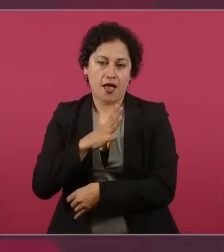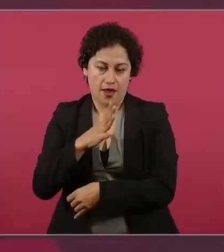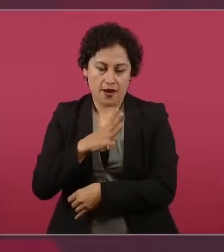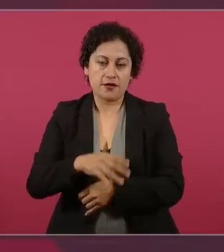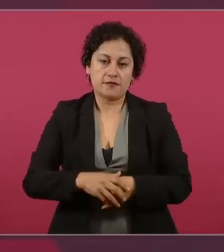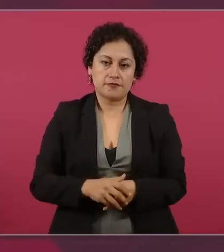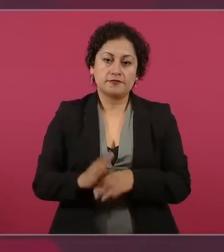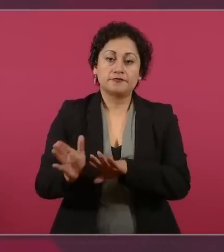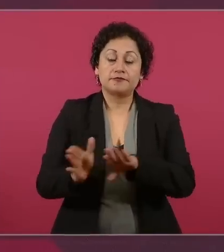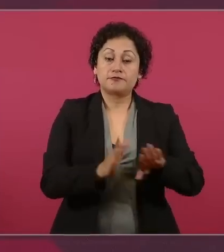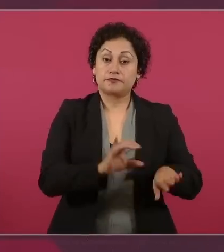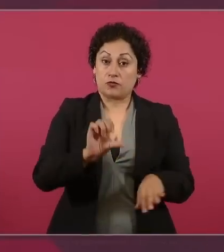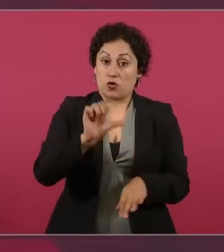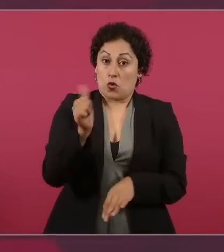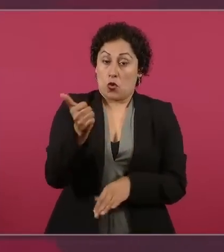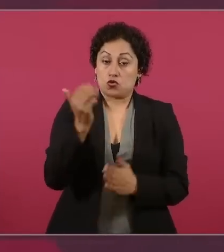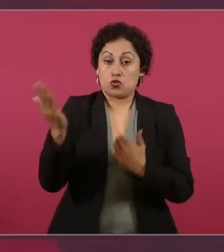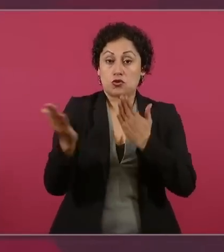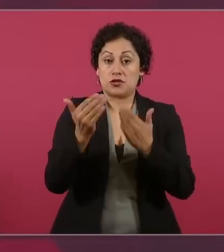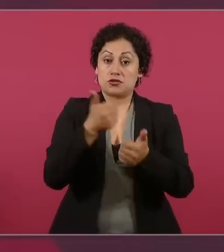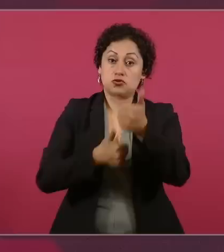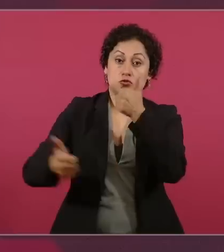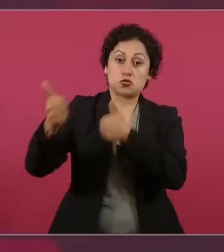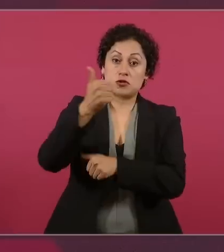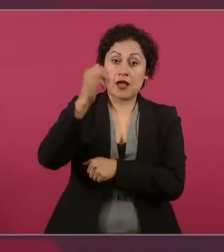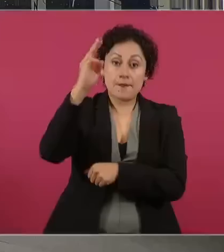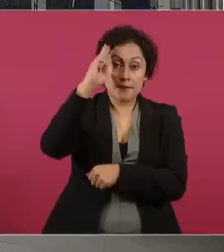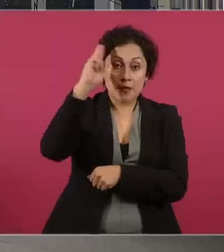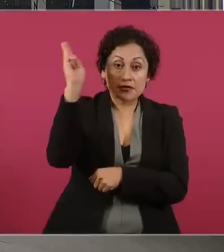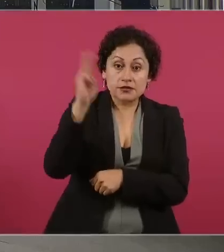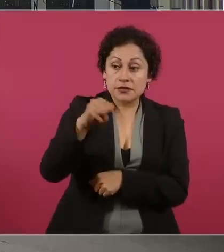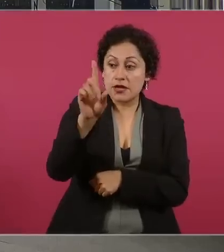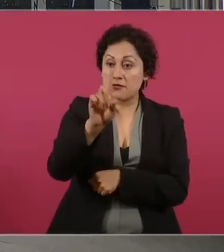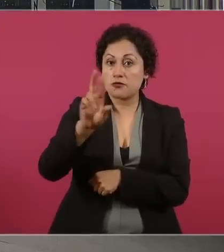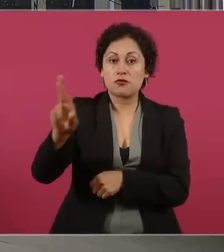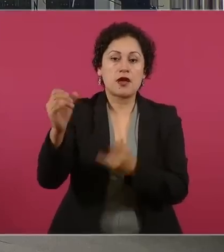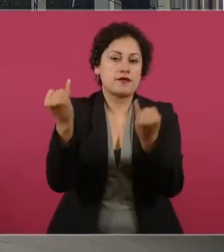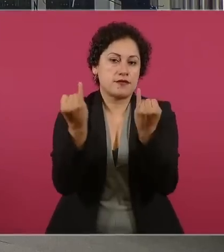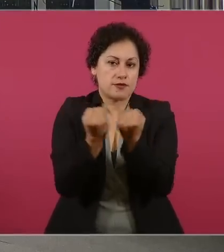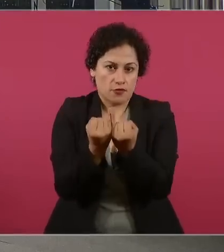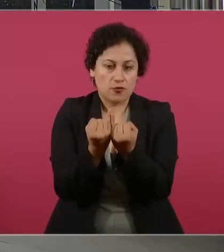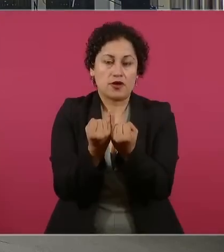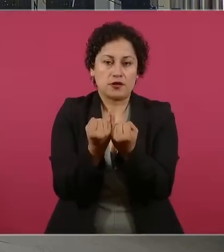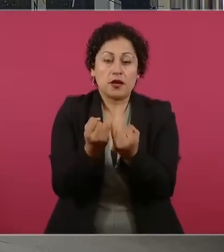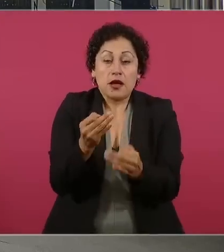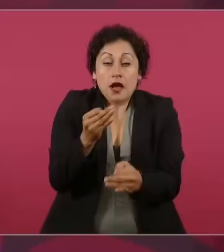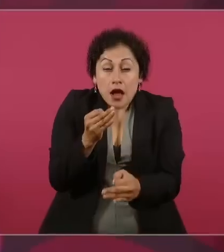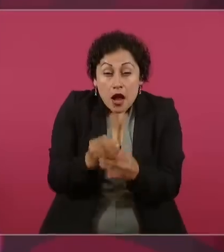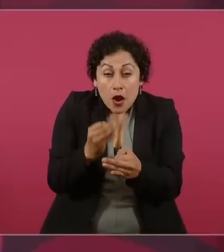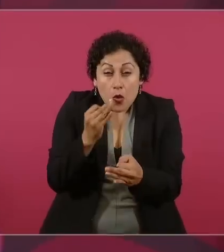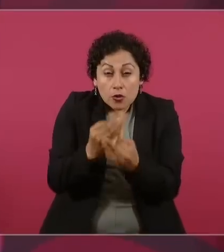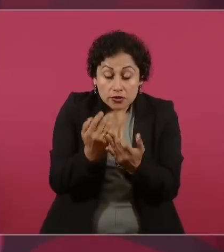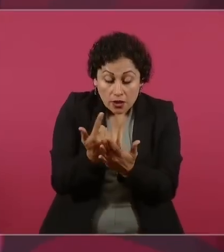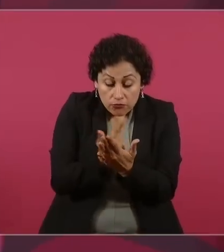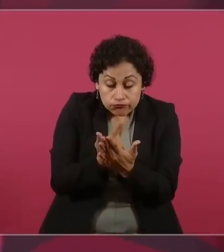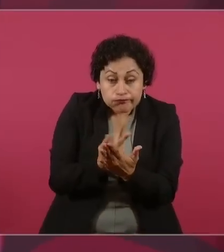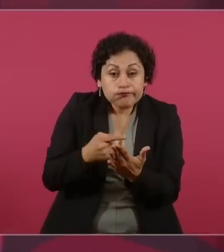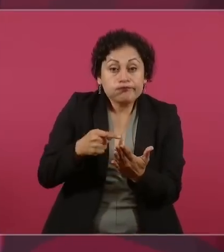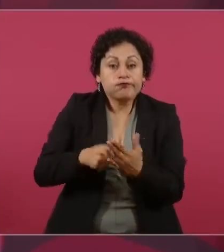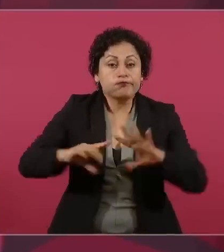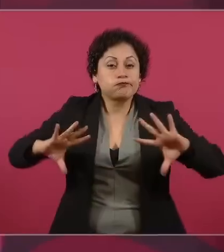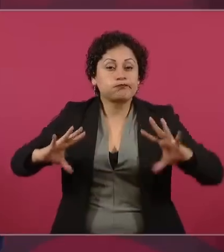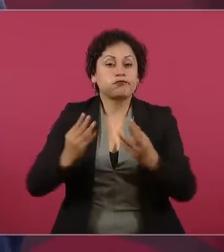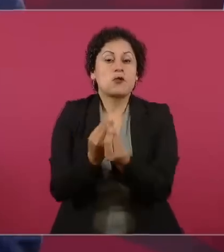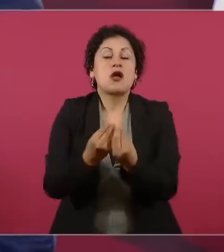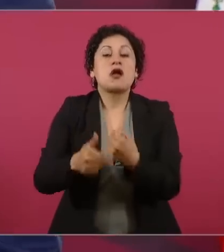posgrado lo mismo. En total ahora son 12 millones de becas,